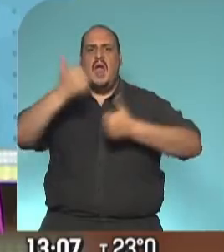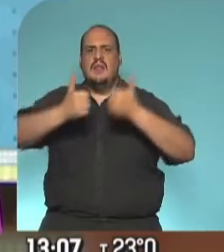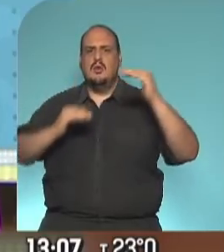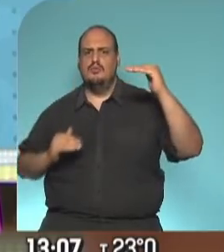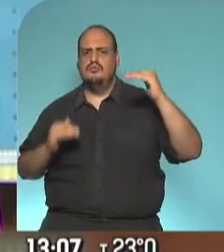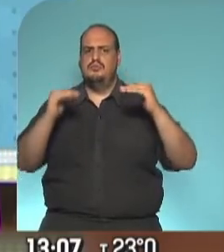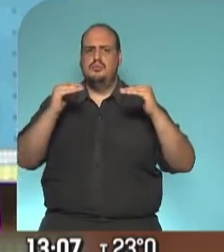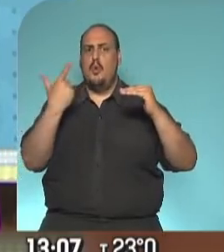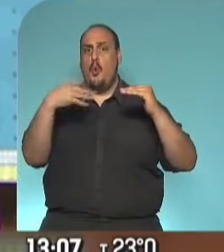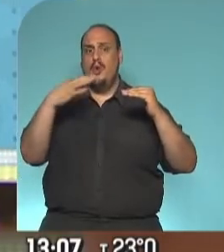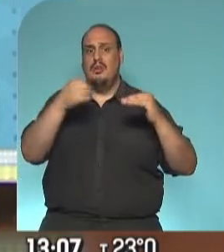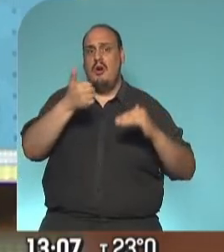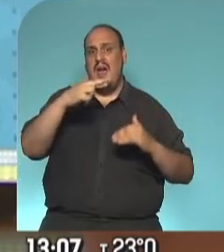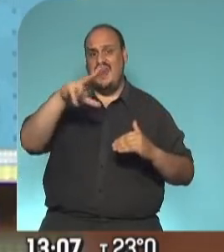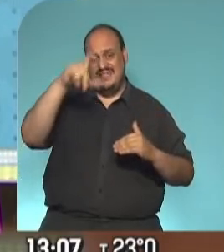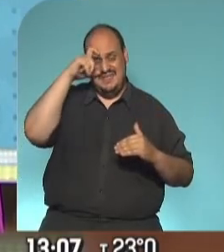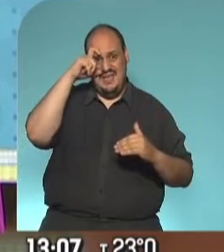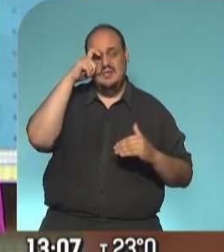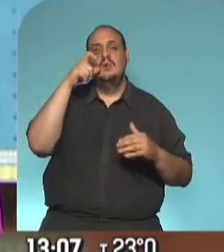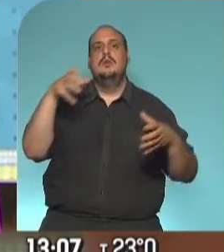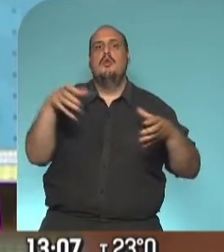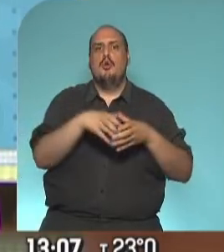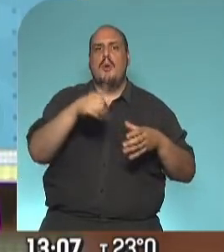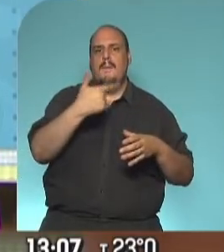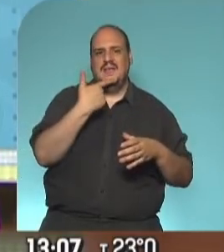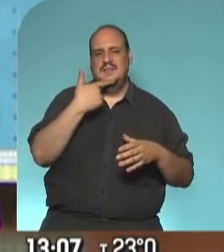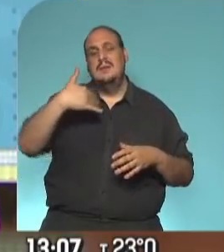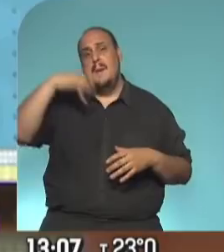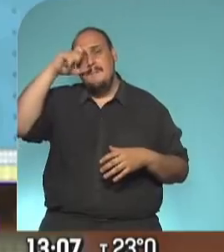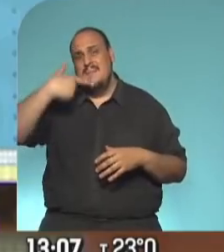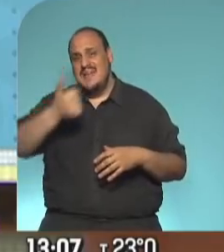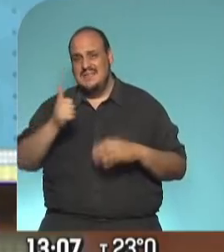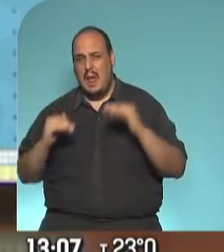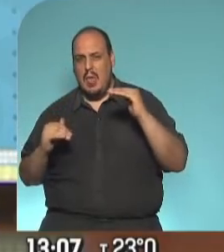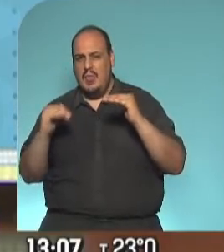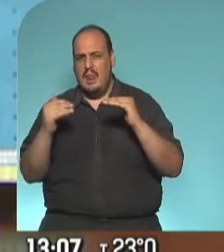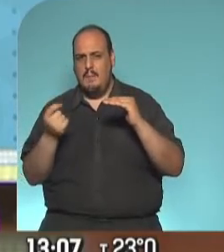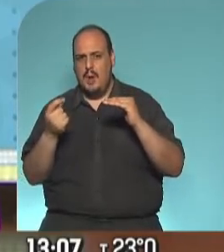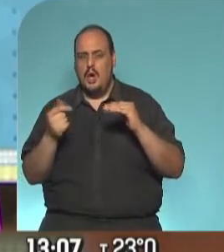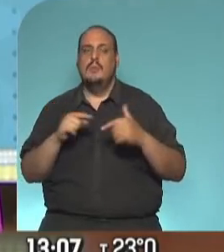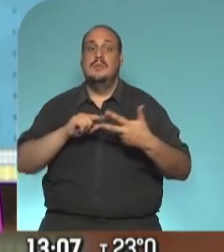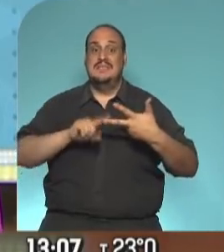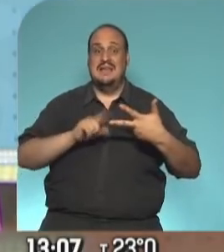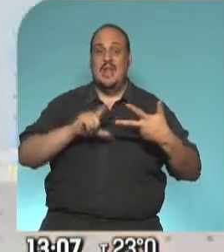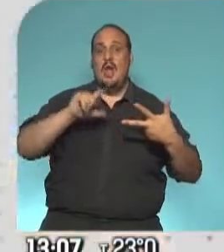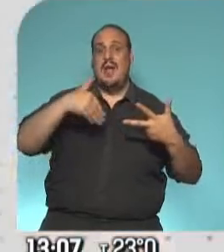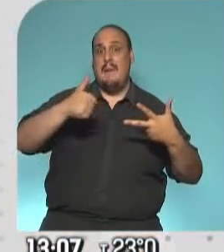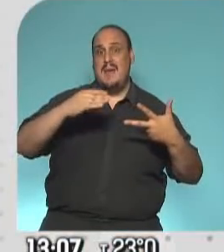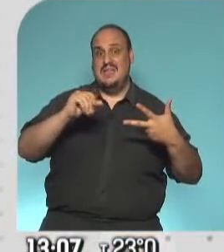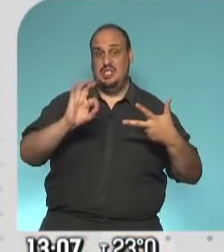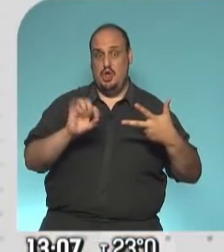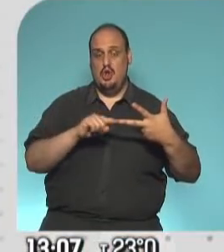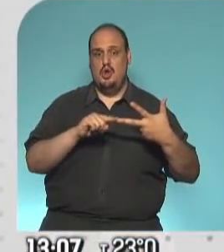fue Arce, el candidato del Movimiento al Socialismo. Mesa creció apenas muy poquito y Camacho, y este es un punto a